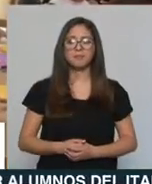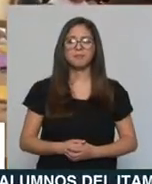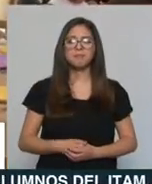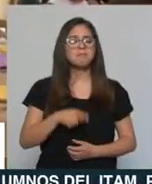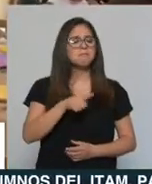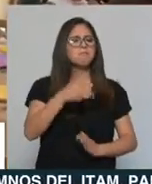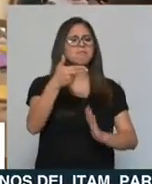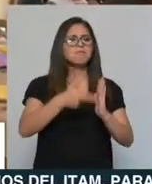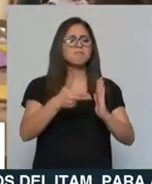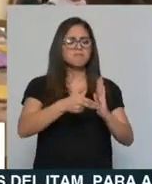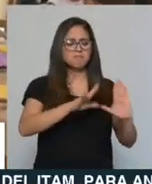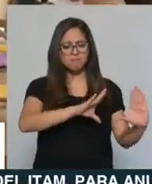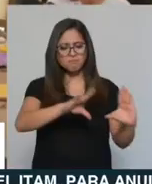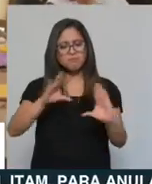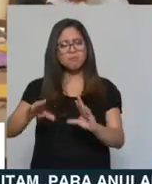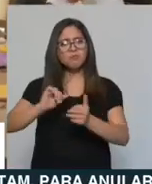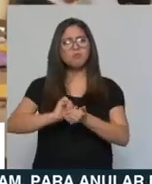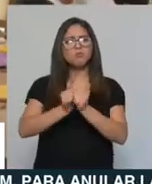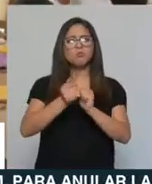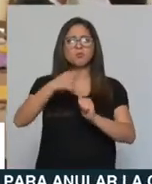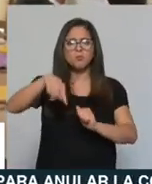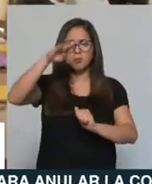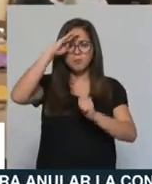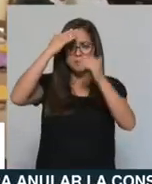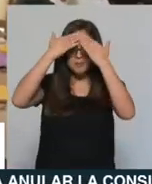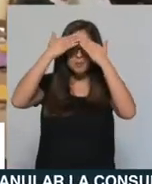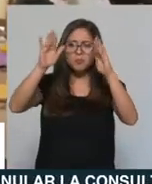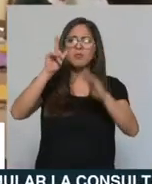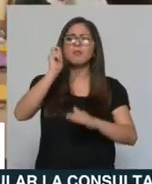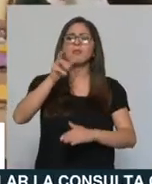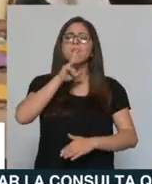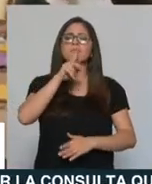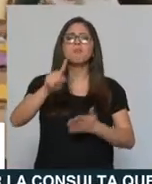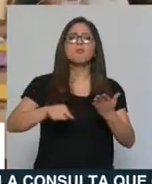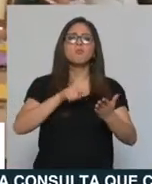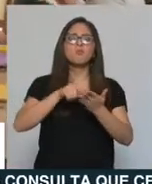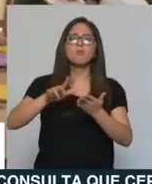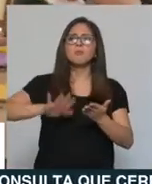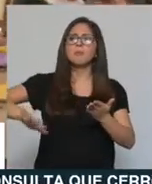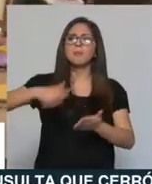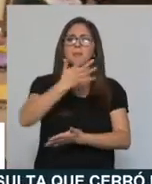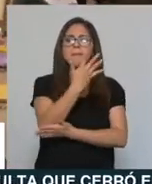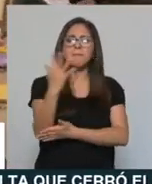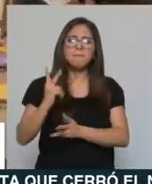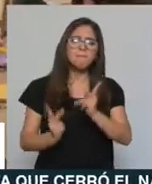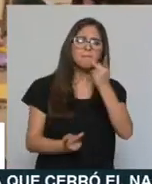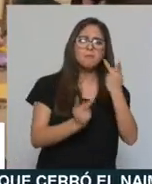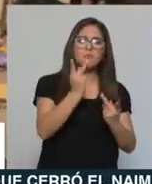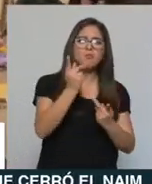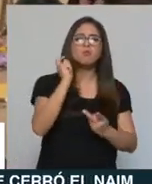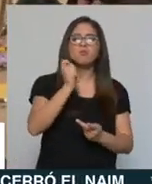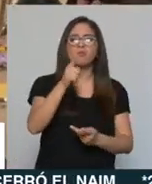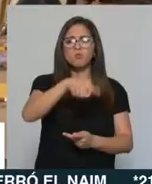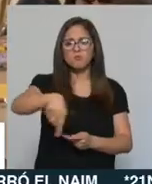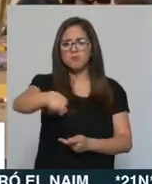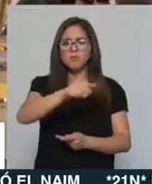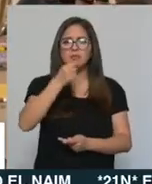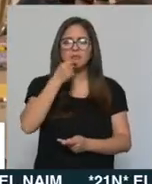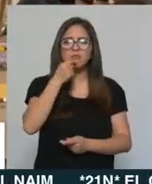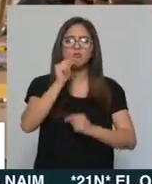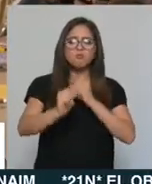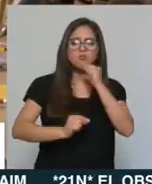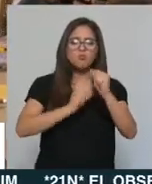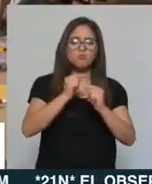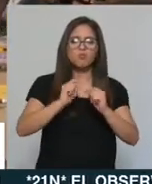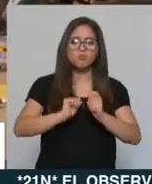una perspectiva de mejora de los espacios verdes y del acceso a ellos, qué podemos o cuál es como el granito de arena que todos podemos